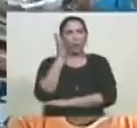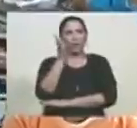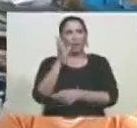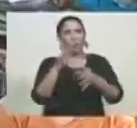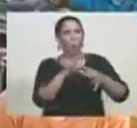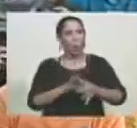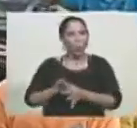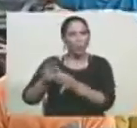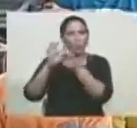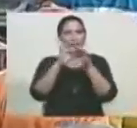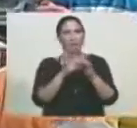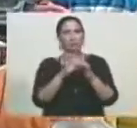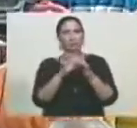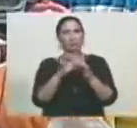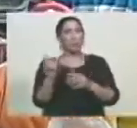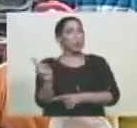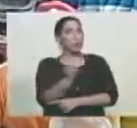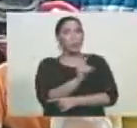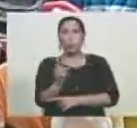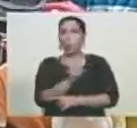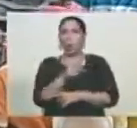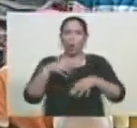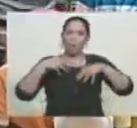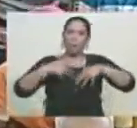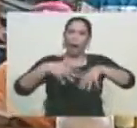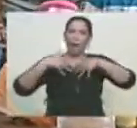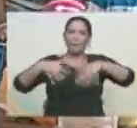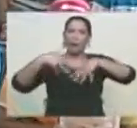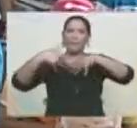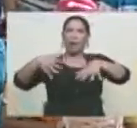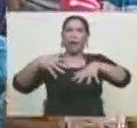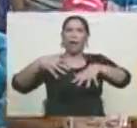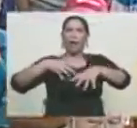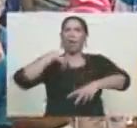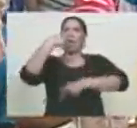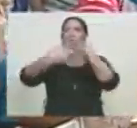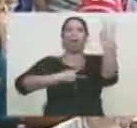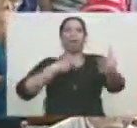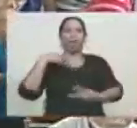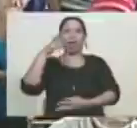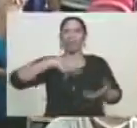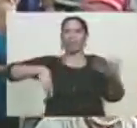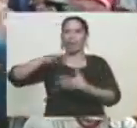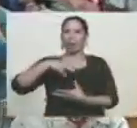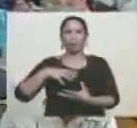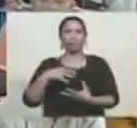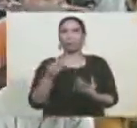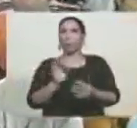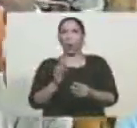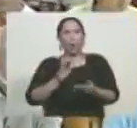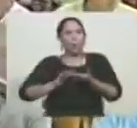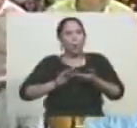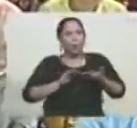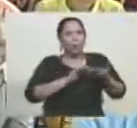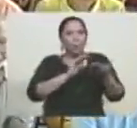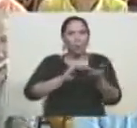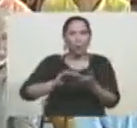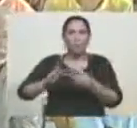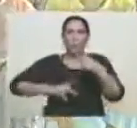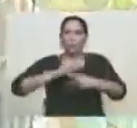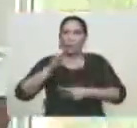unidad, pero no para hacer marchas, para venir a reclamar cosas tan sencillas que con un procedimiento administrativo